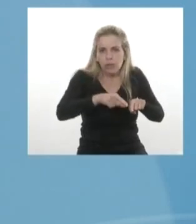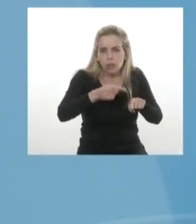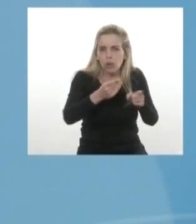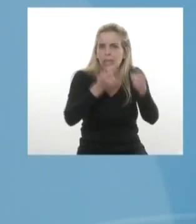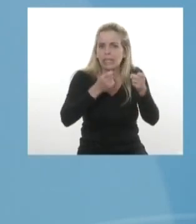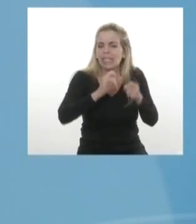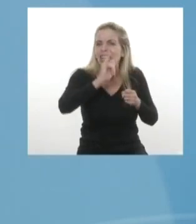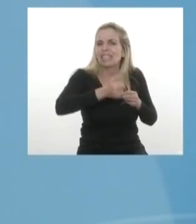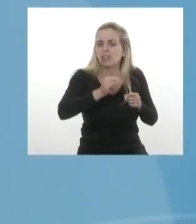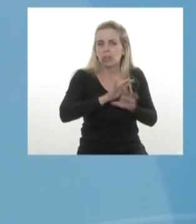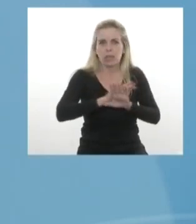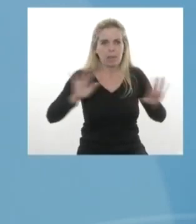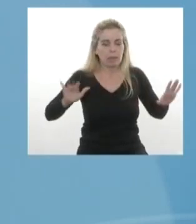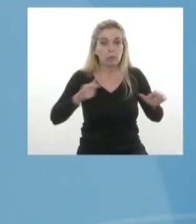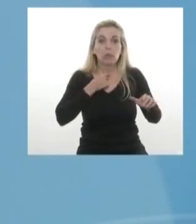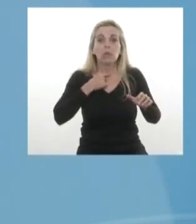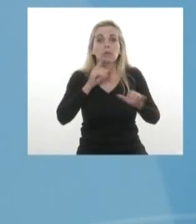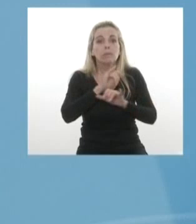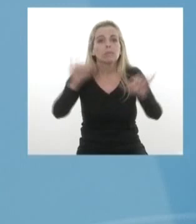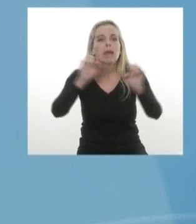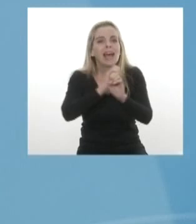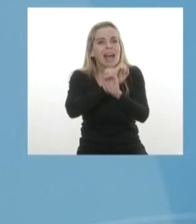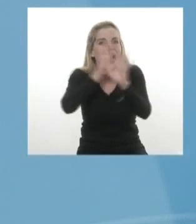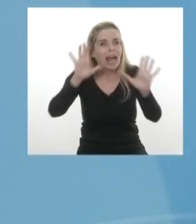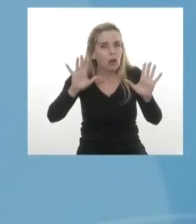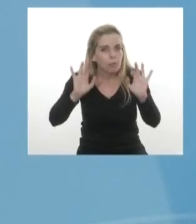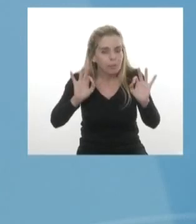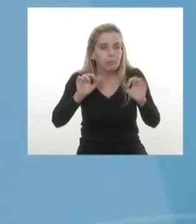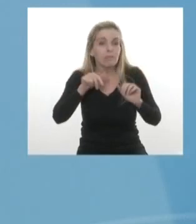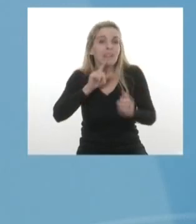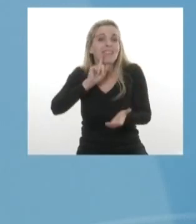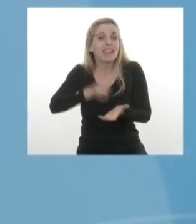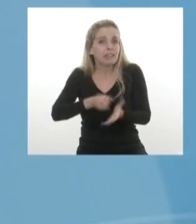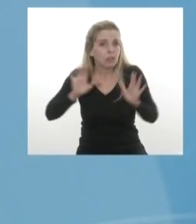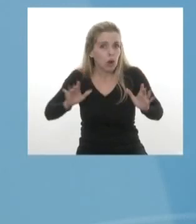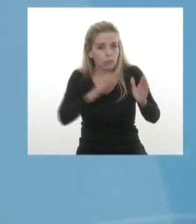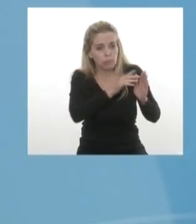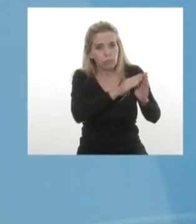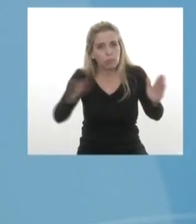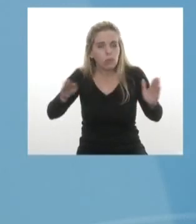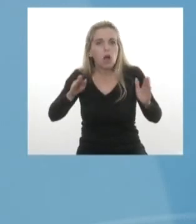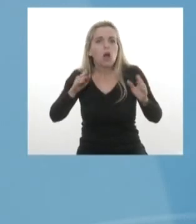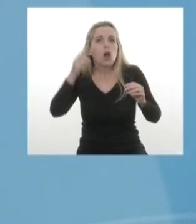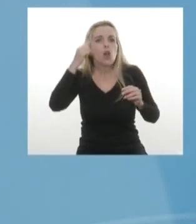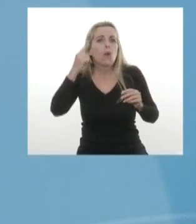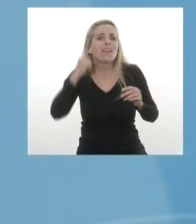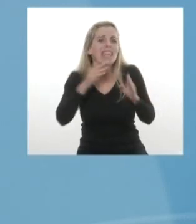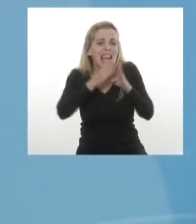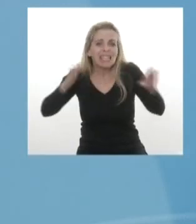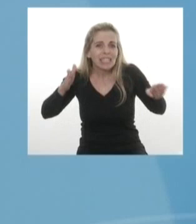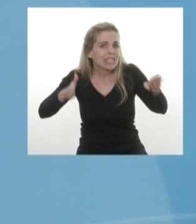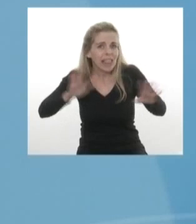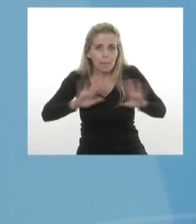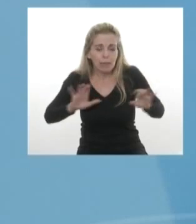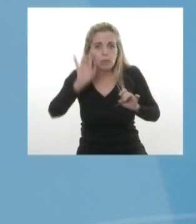Quiero ser muy claro y preciso. Esta es una decisión que dura 9 días y solo involucra